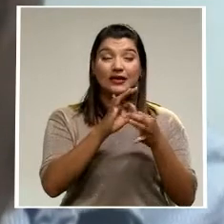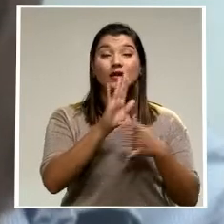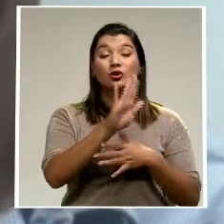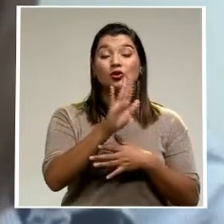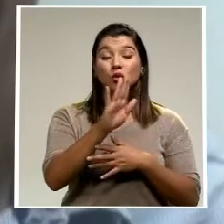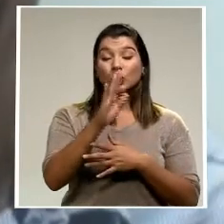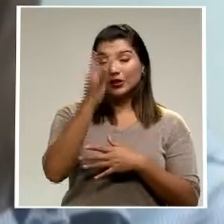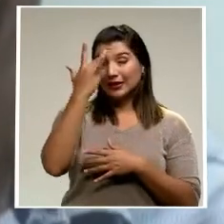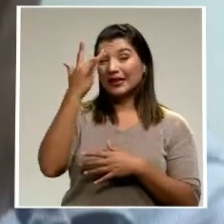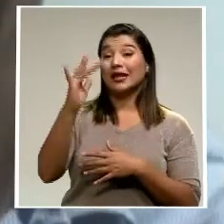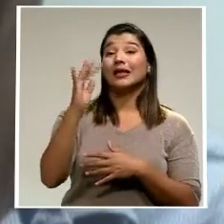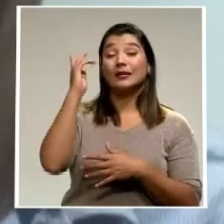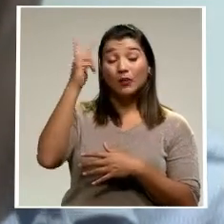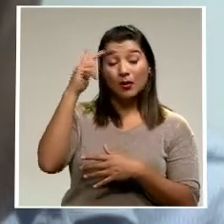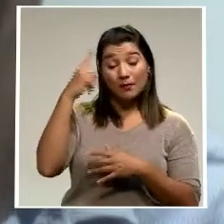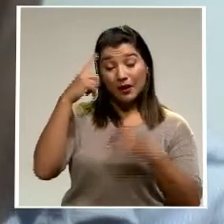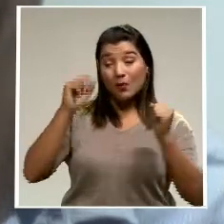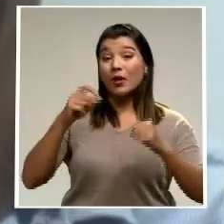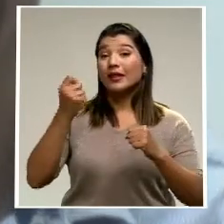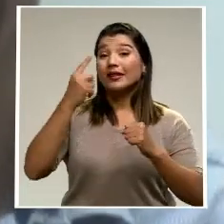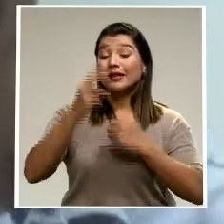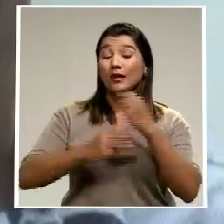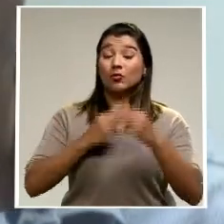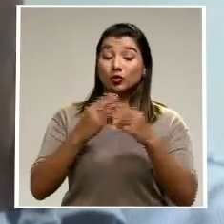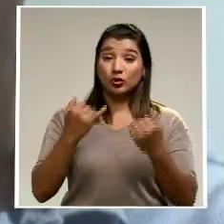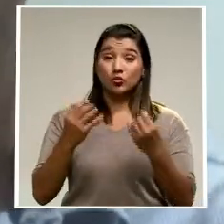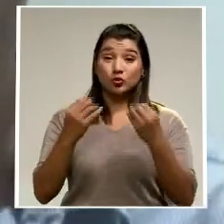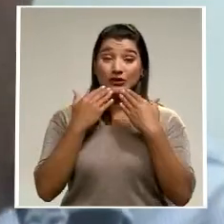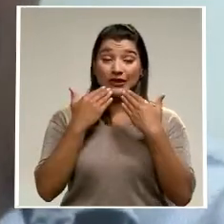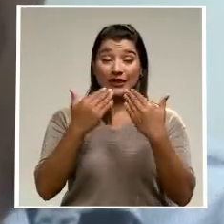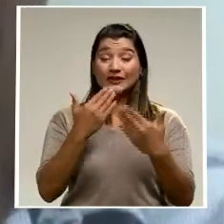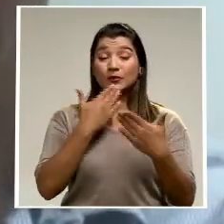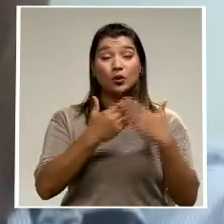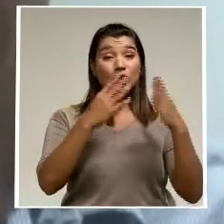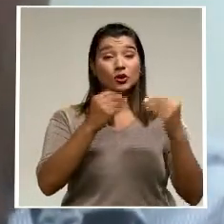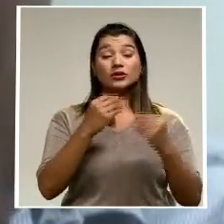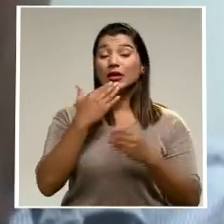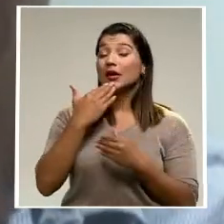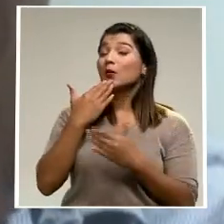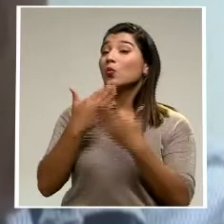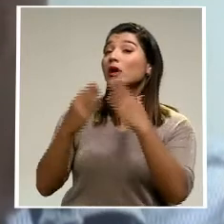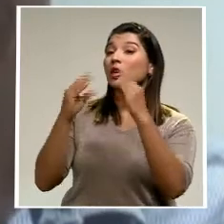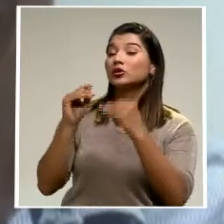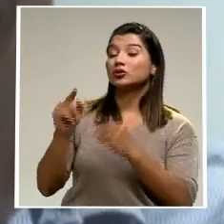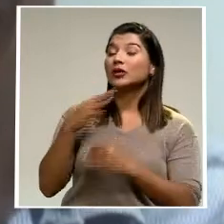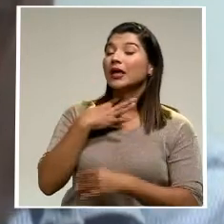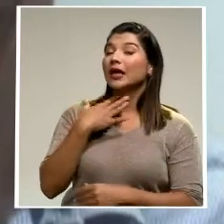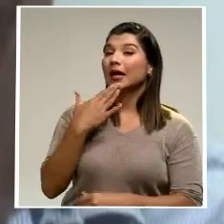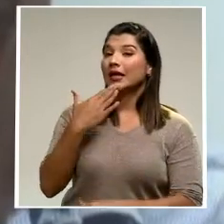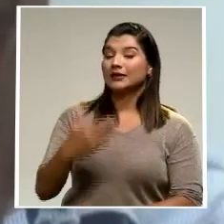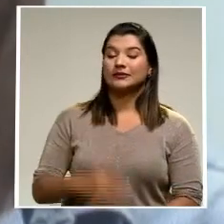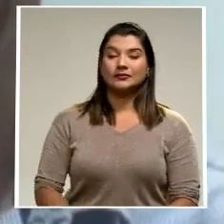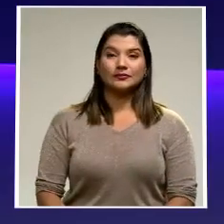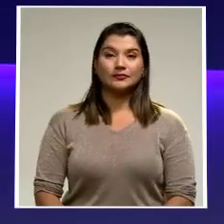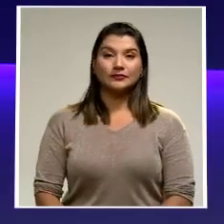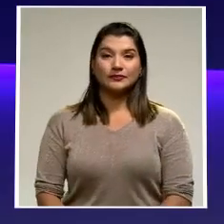políticas para entender el mundo que nos toca. Muchas gracias, Gustavo. Buenas noches. Buenas noches. Muchas gracias. Gracias.